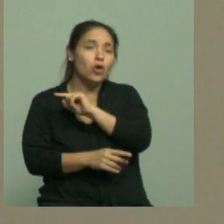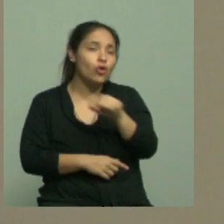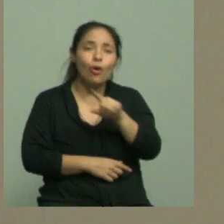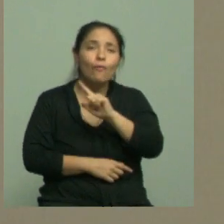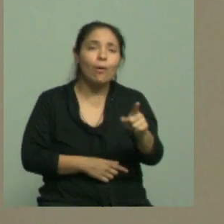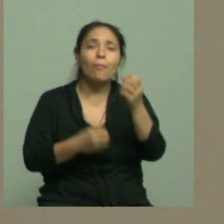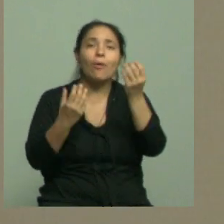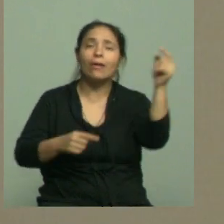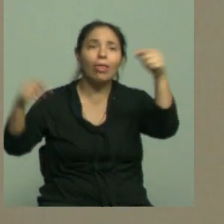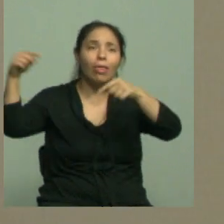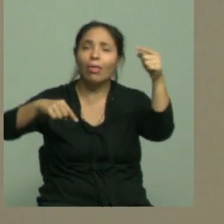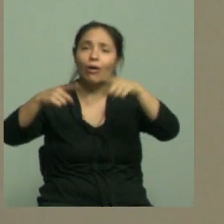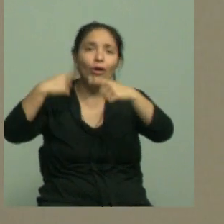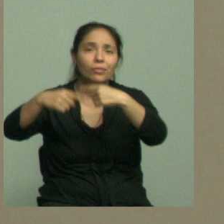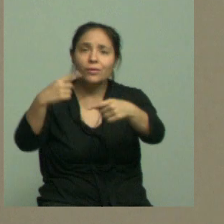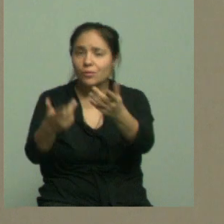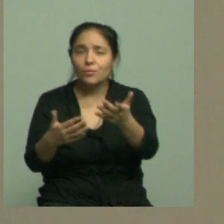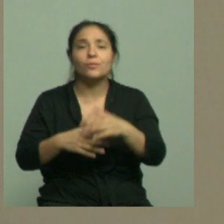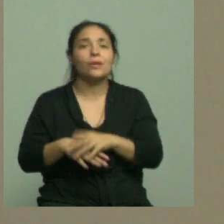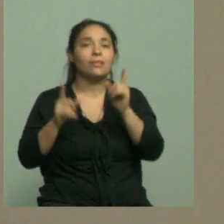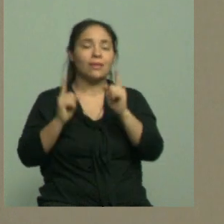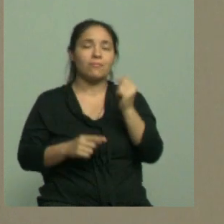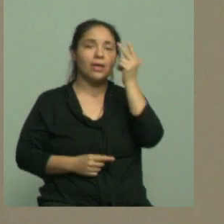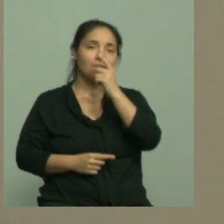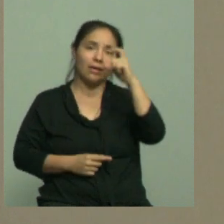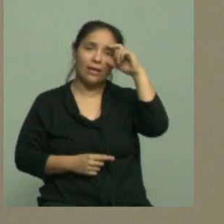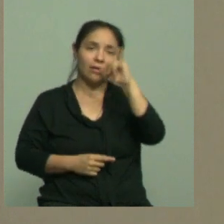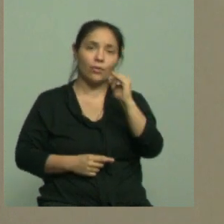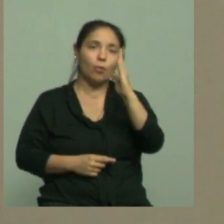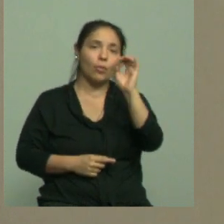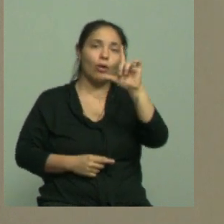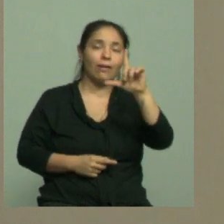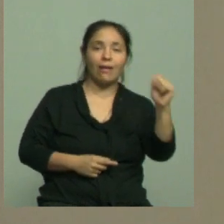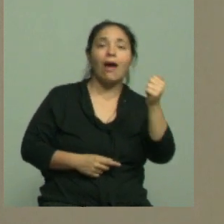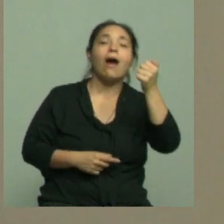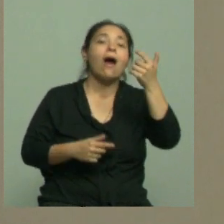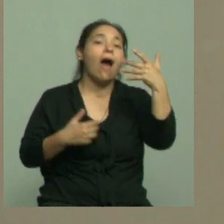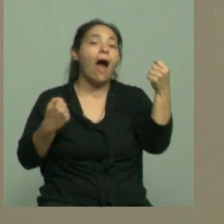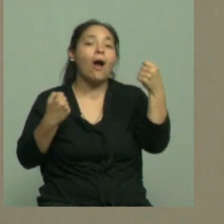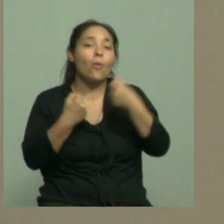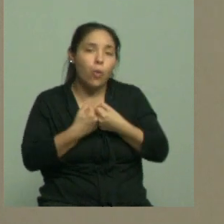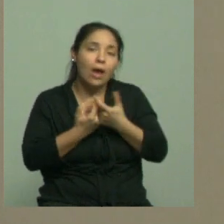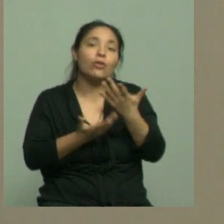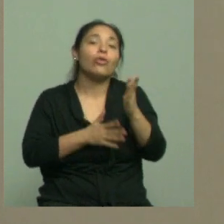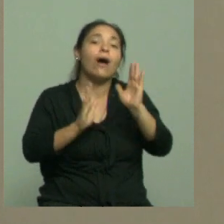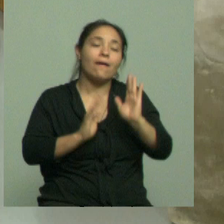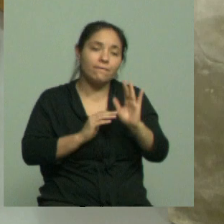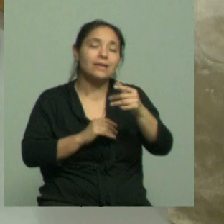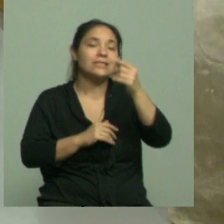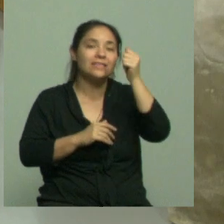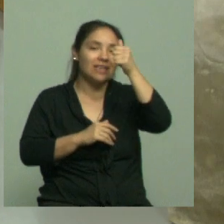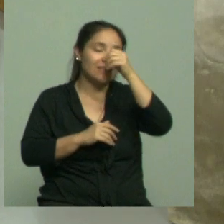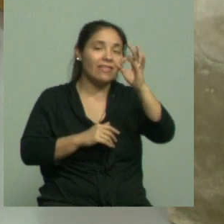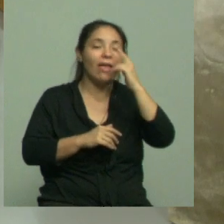que si Hezbollah rompe el acuerdo que va a durar 60 días va a haber represalias, y en el medio la gente que